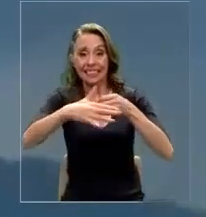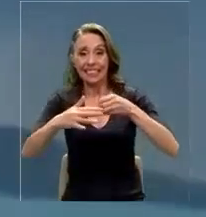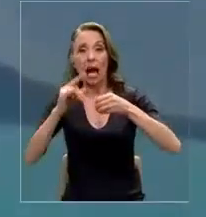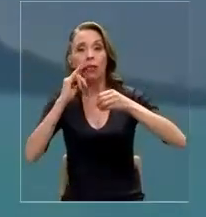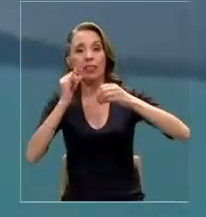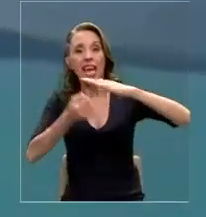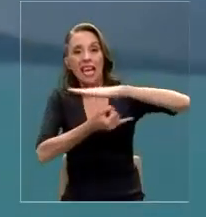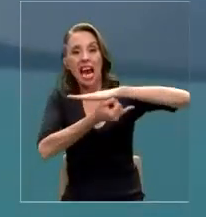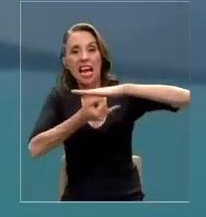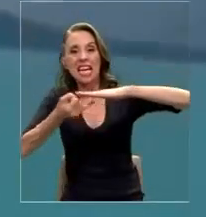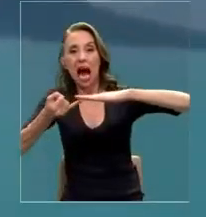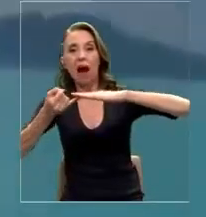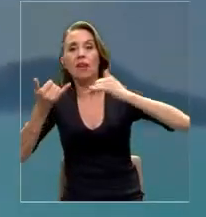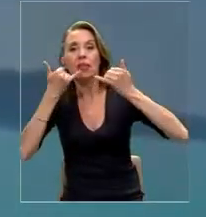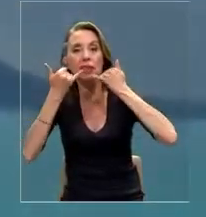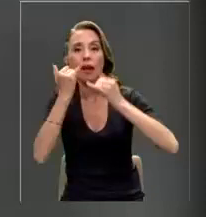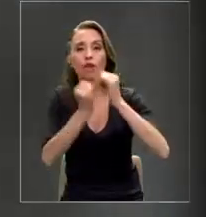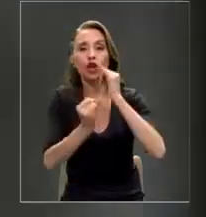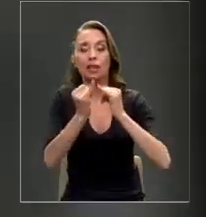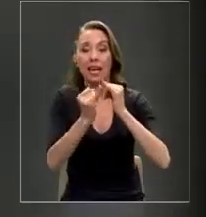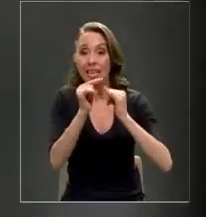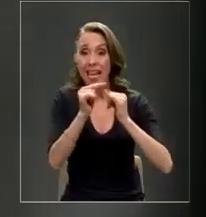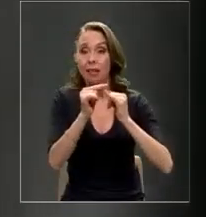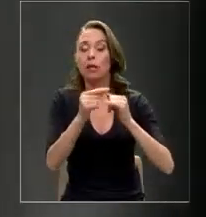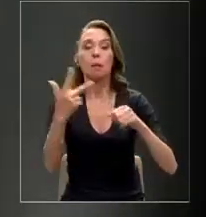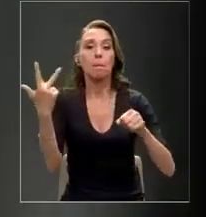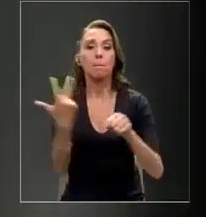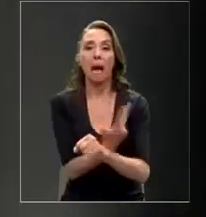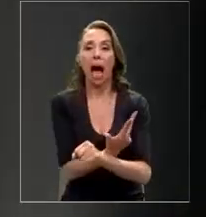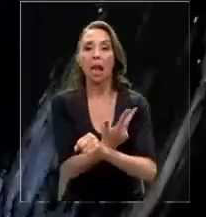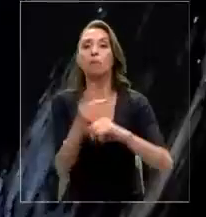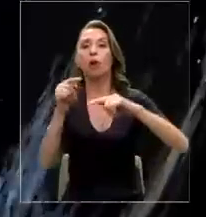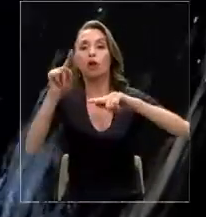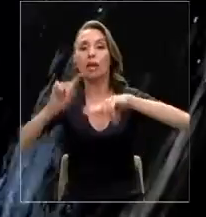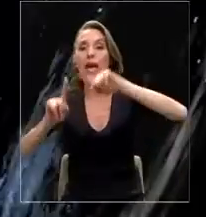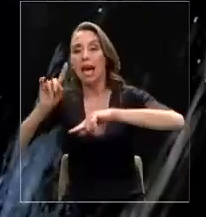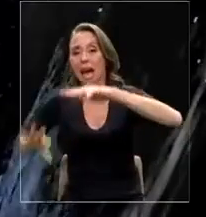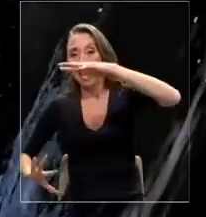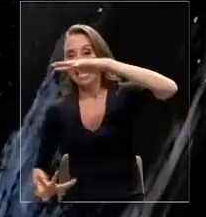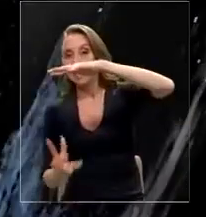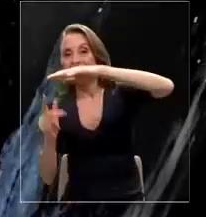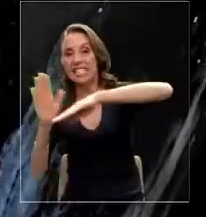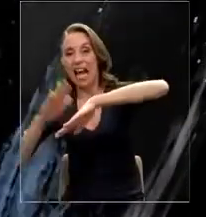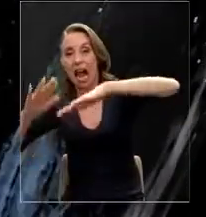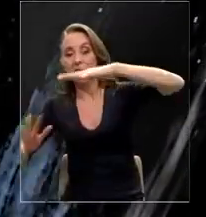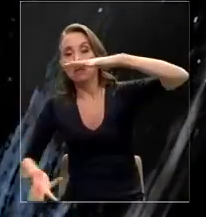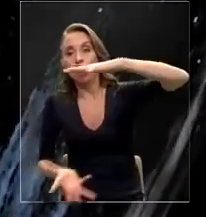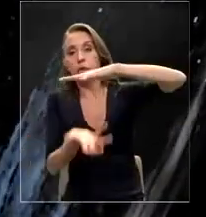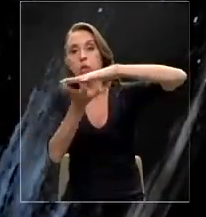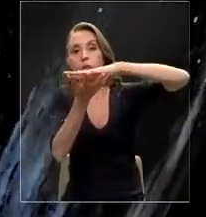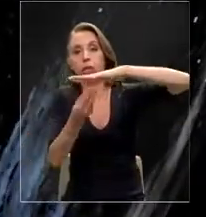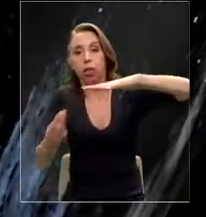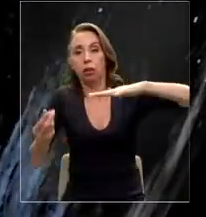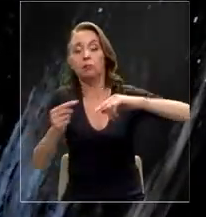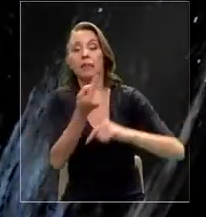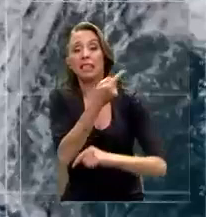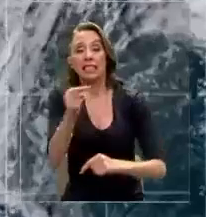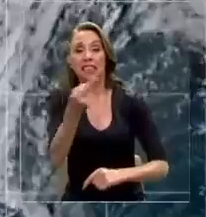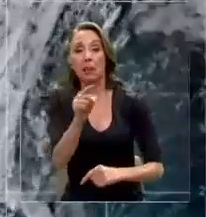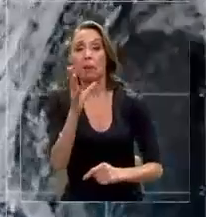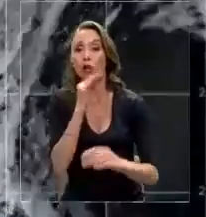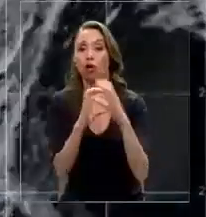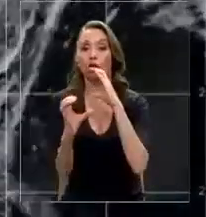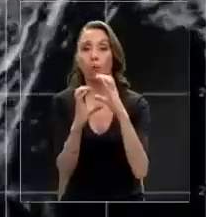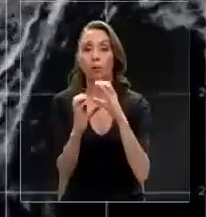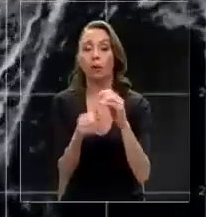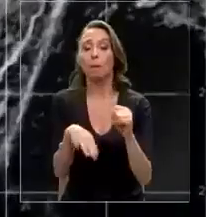Tonga resultaron gravemente afectados. Una situación que, dicen las autoridades, podría mantenerse por varias semanas, dejando sin